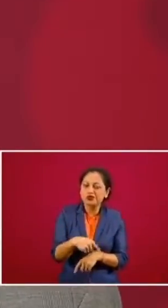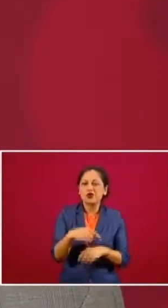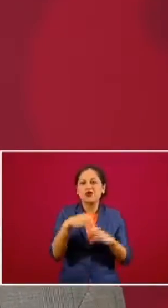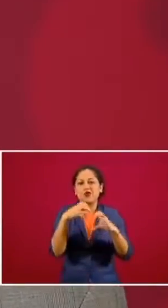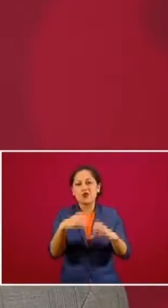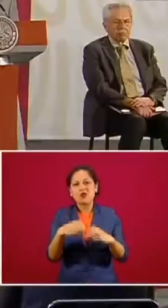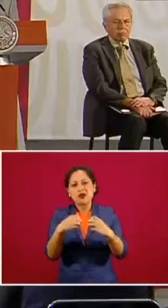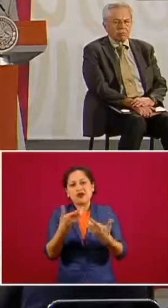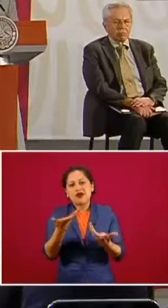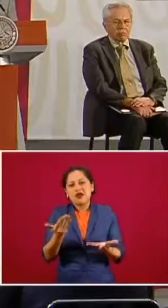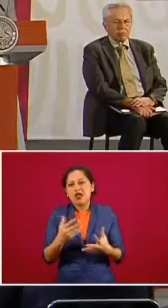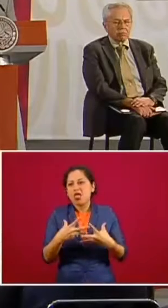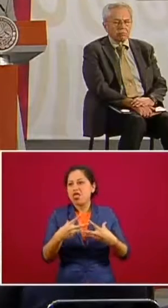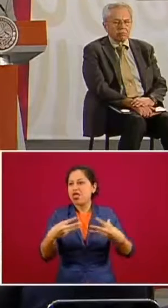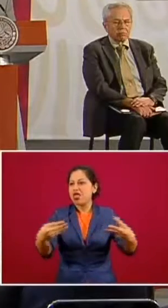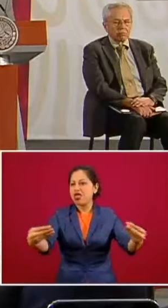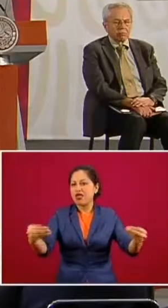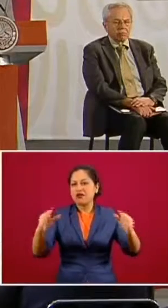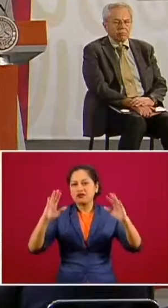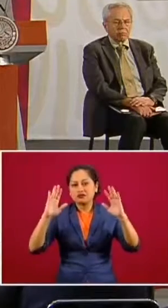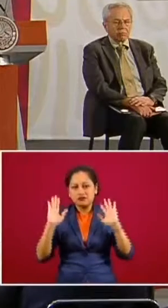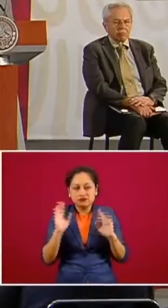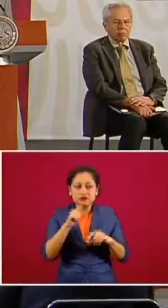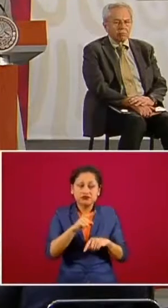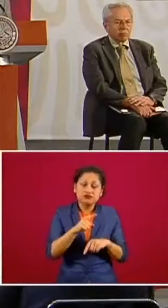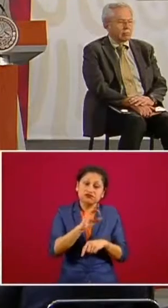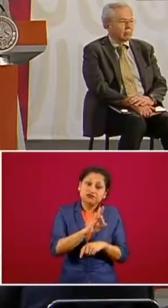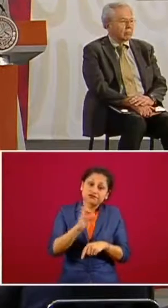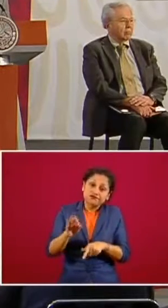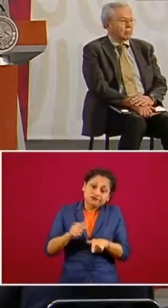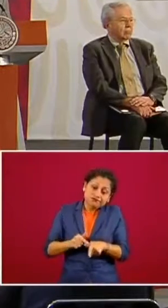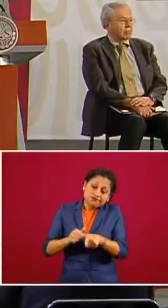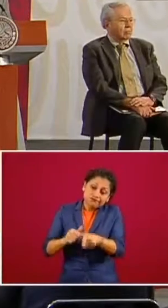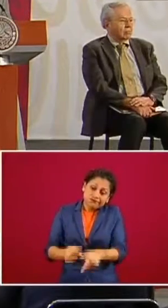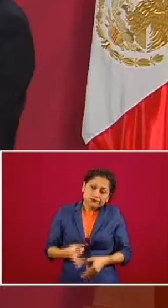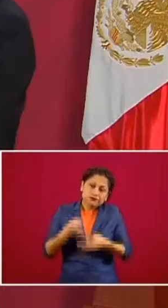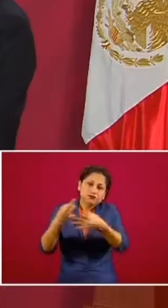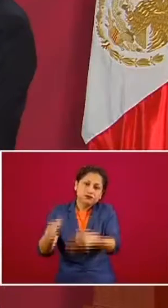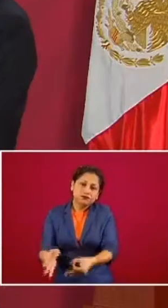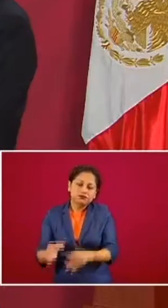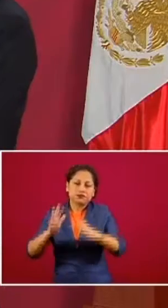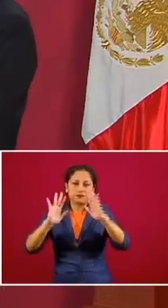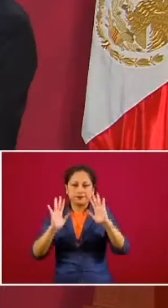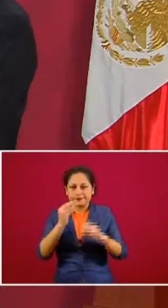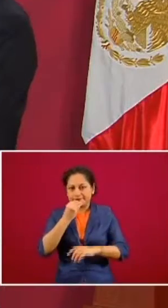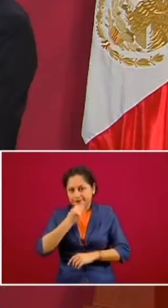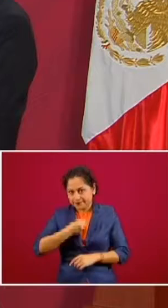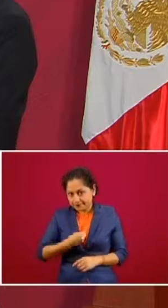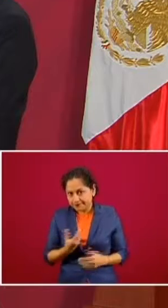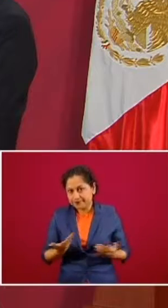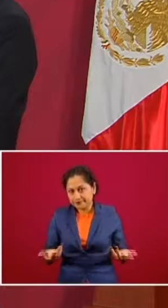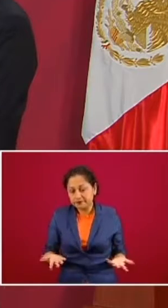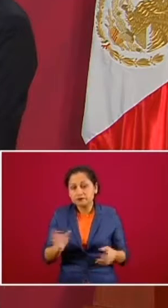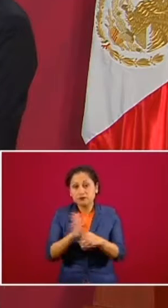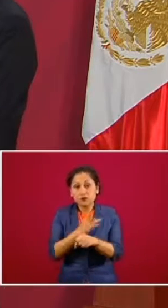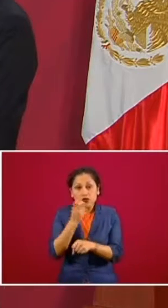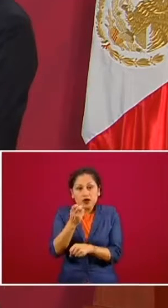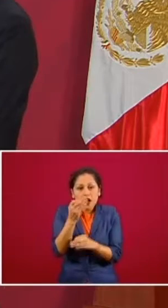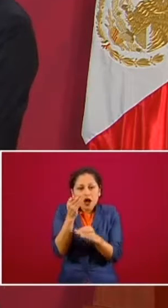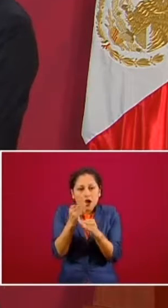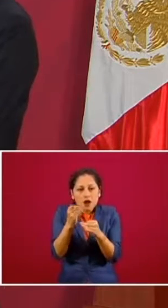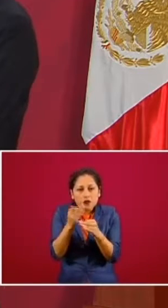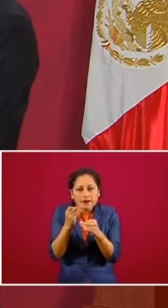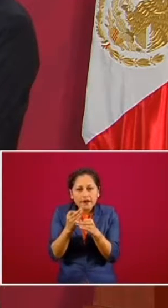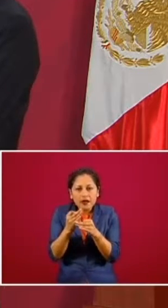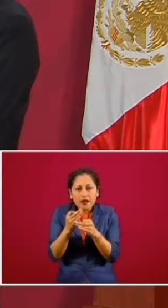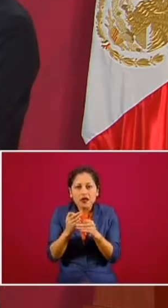que se levanten las medidas. Entonces, ojo, hay que extremar la reducción con todo lo que se necesita para